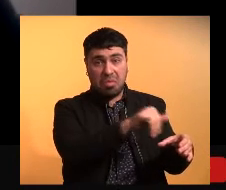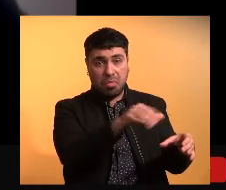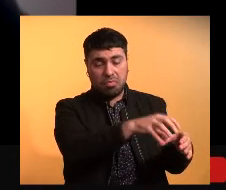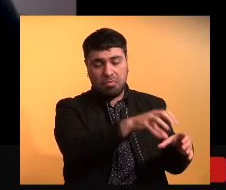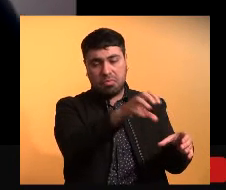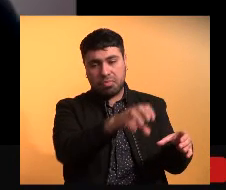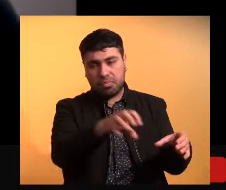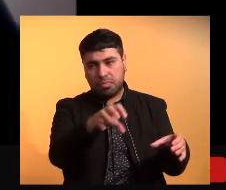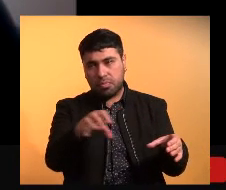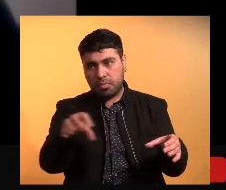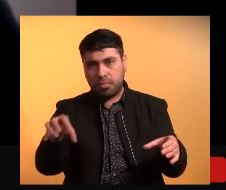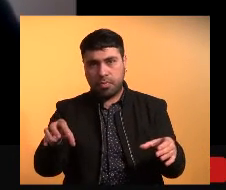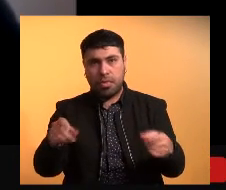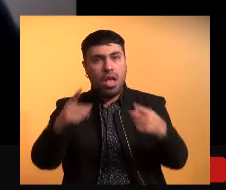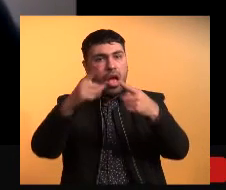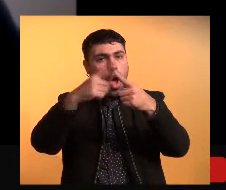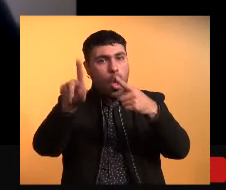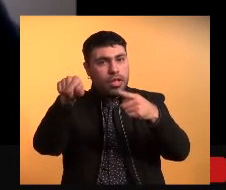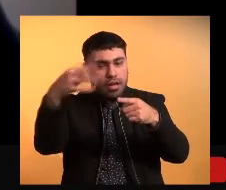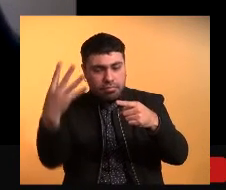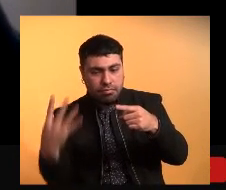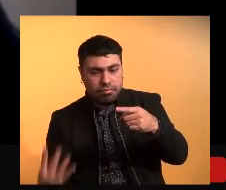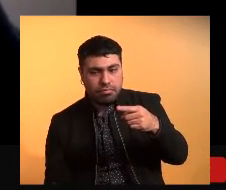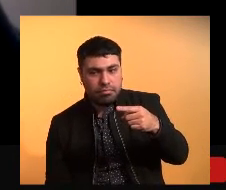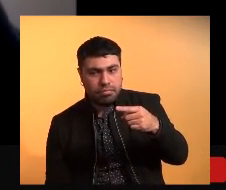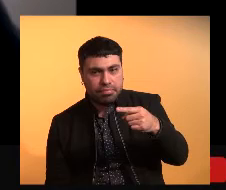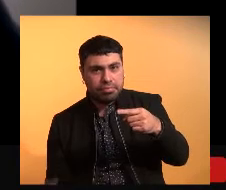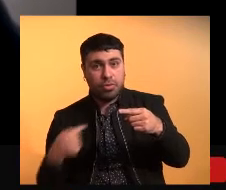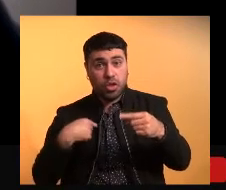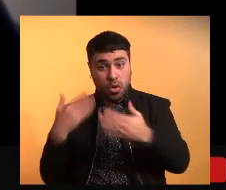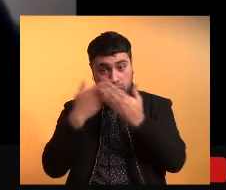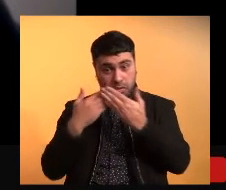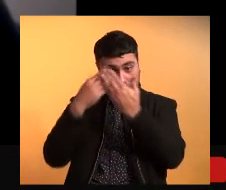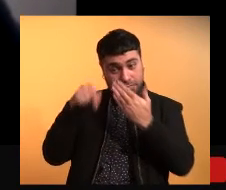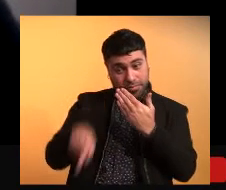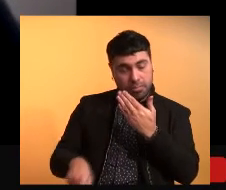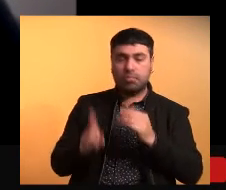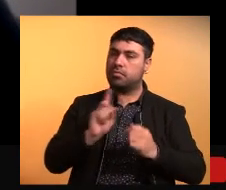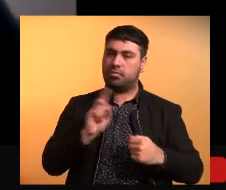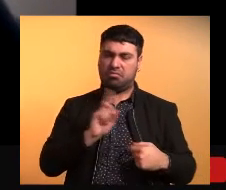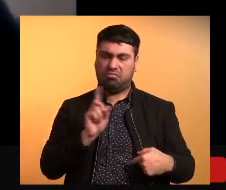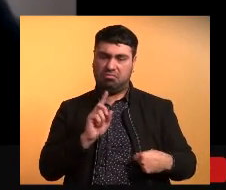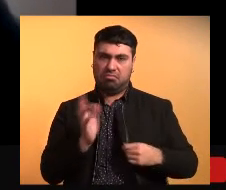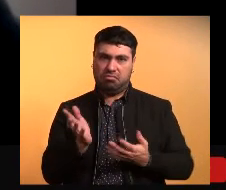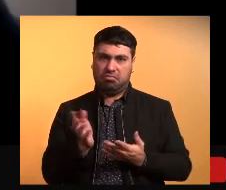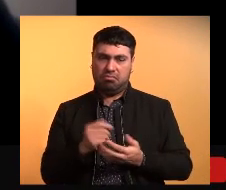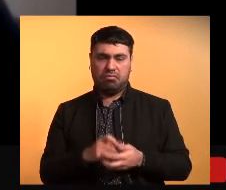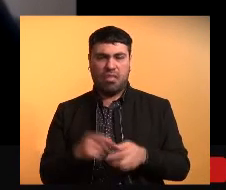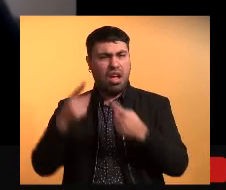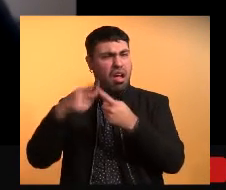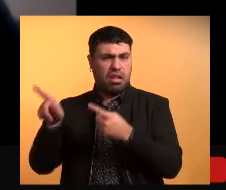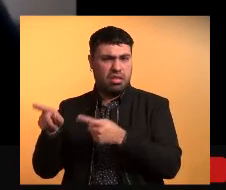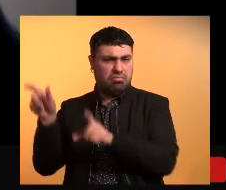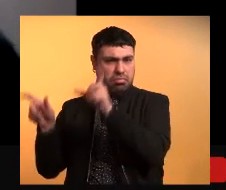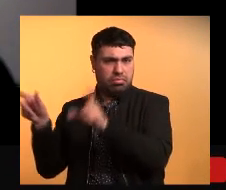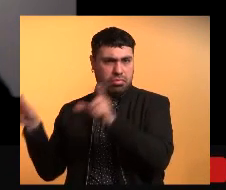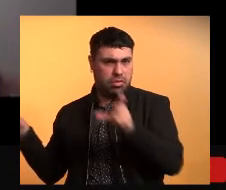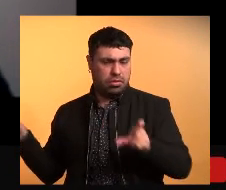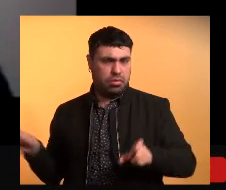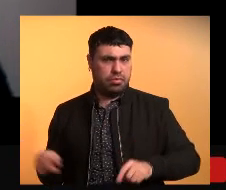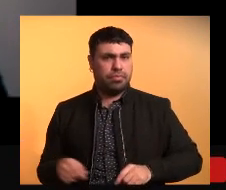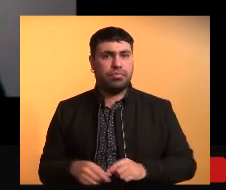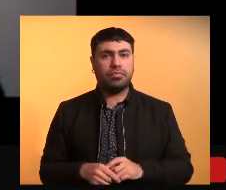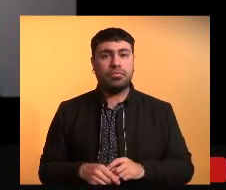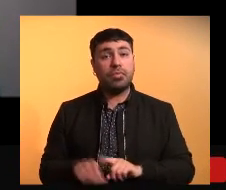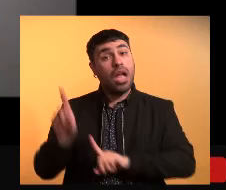Yo particularmente no estudio las algas submareales, solo las estudio cuando se desprenden y flotan. Entonces, aunque he conversado con algunos otros colegas, pero yo